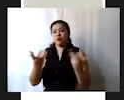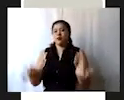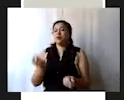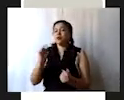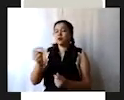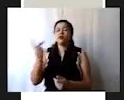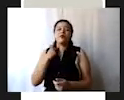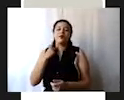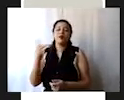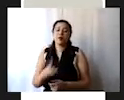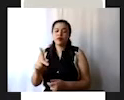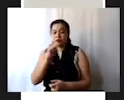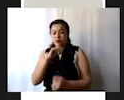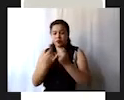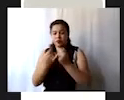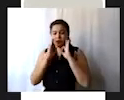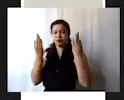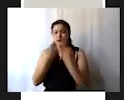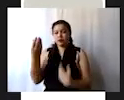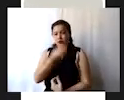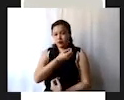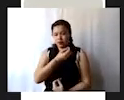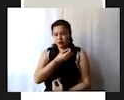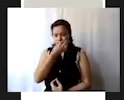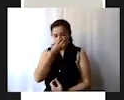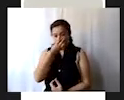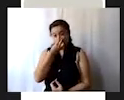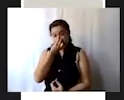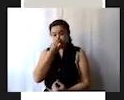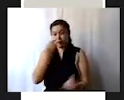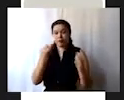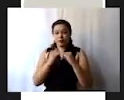públicas y la forma en la que las organizaciones están incidiendo.